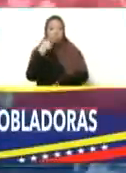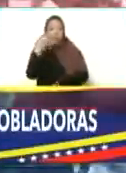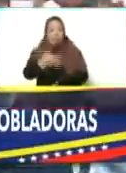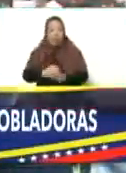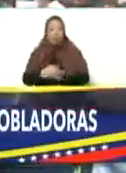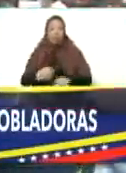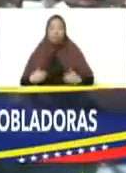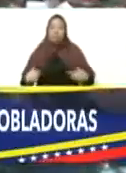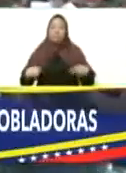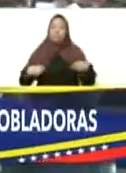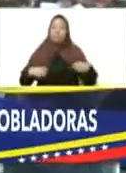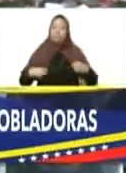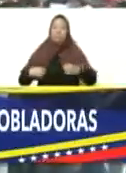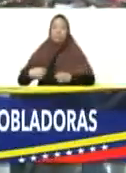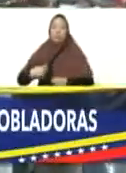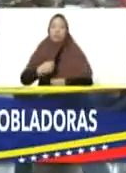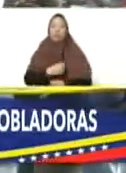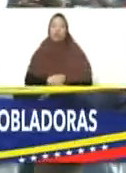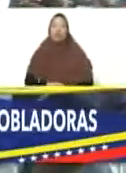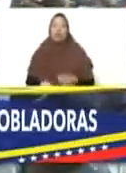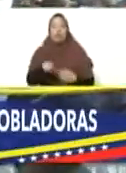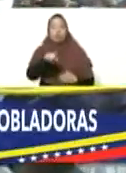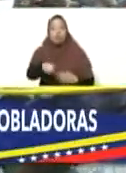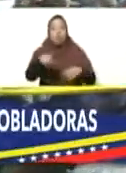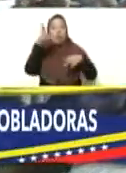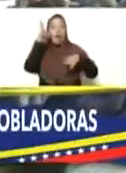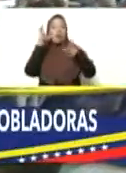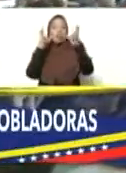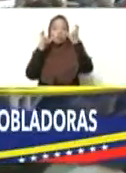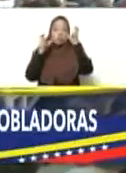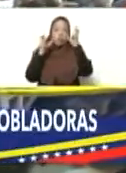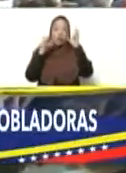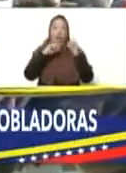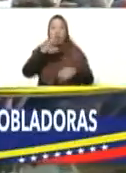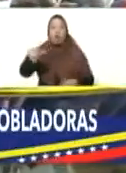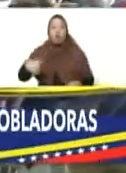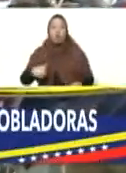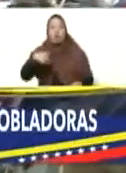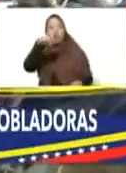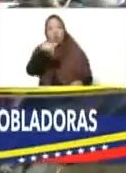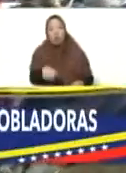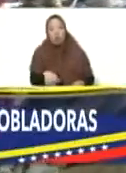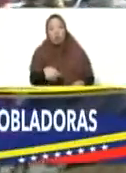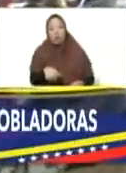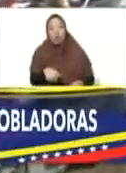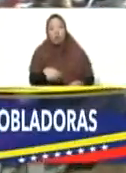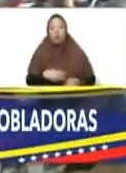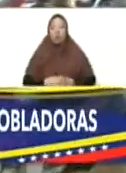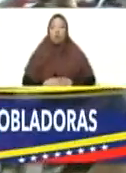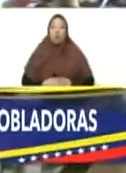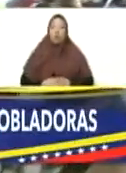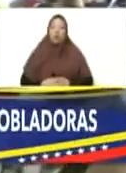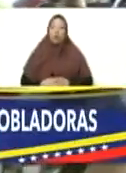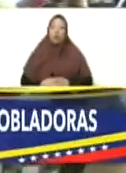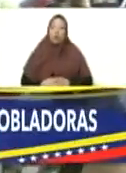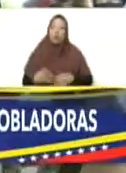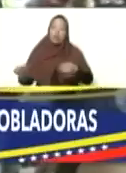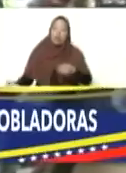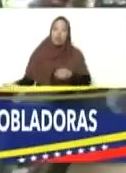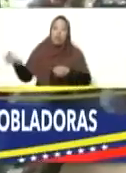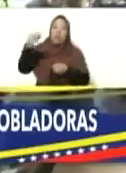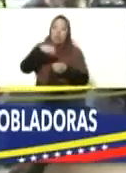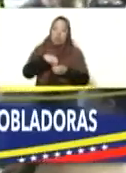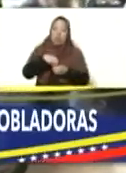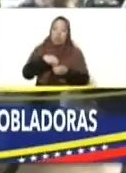bueno yo vine fue a escucharlo a ustedes a tomar notas y a partir de allí a incorporarme